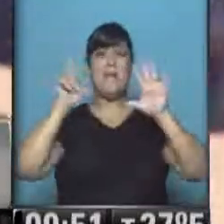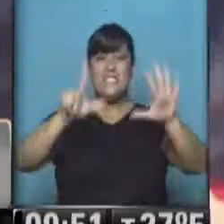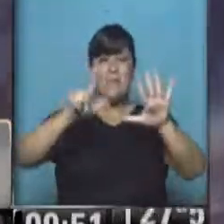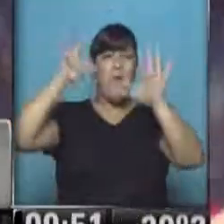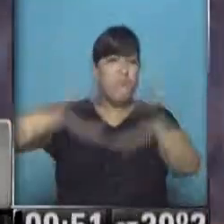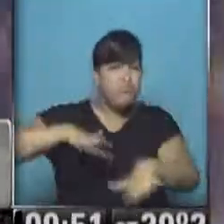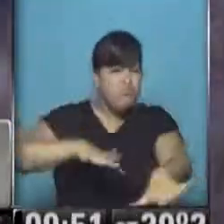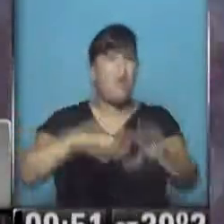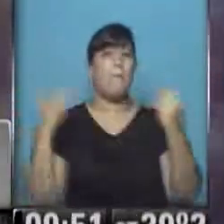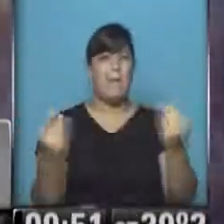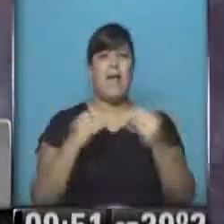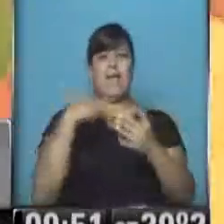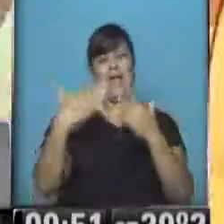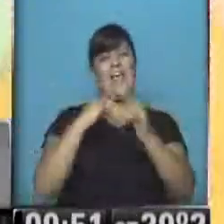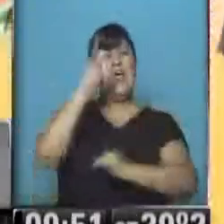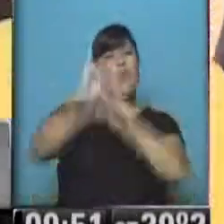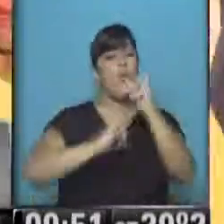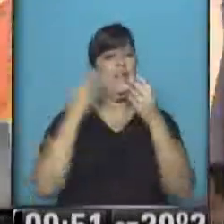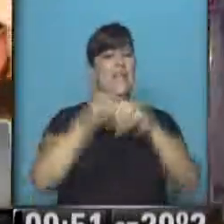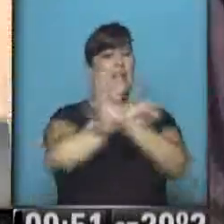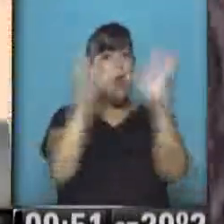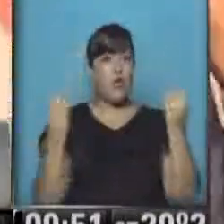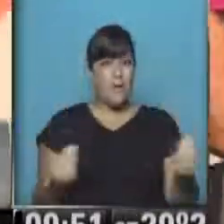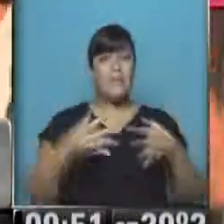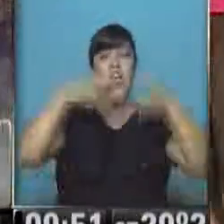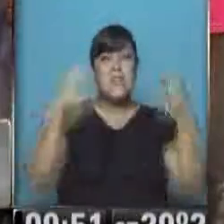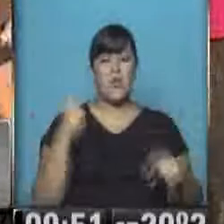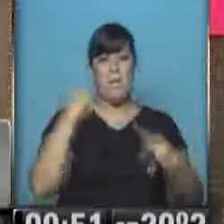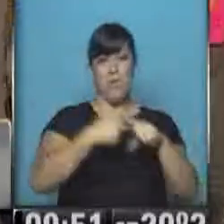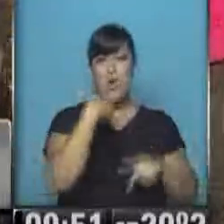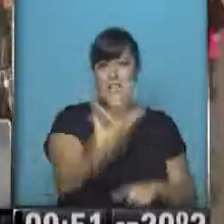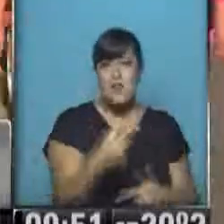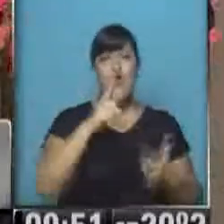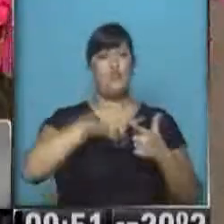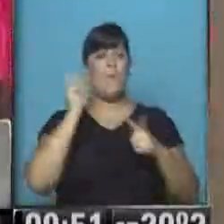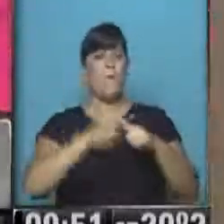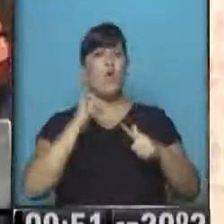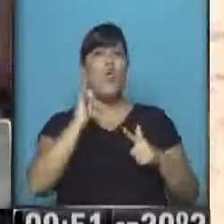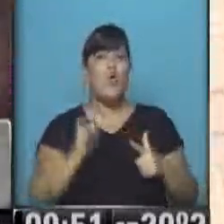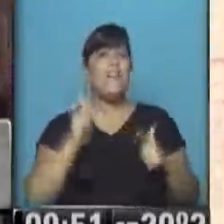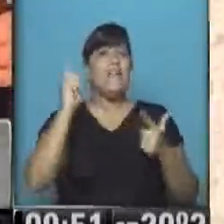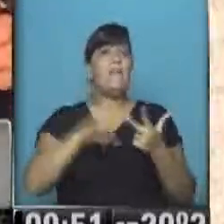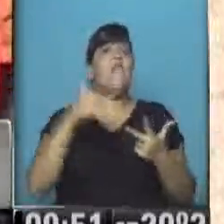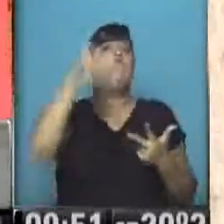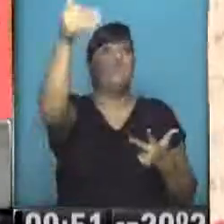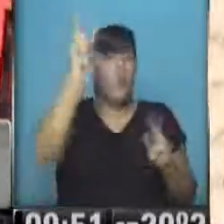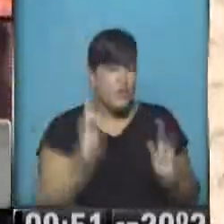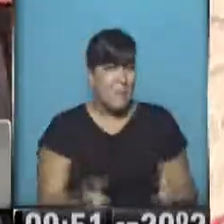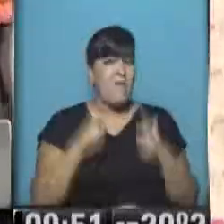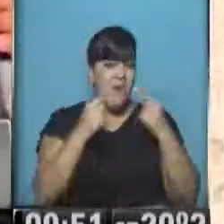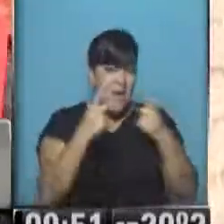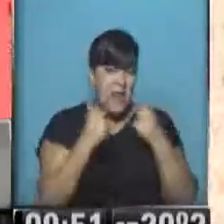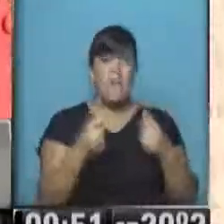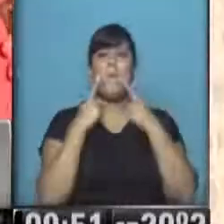para esclarecer el tema y aseguran que es por nuestros hijos por nuestros jóvenes pero también por las futuras generaciones claro para